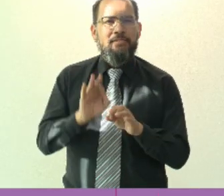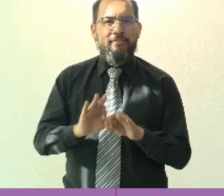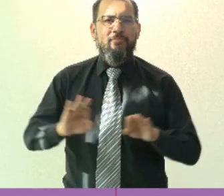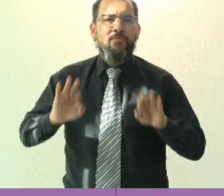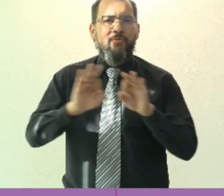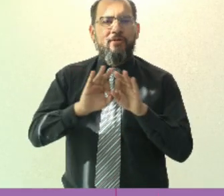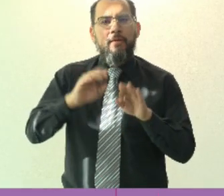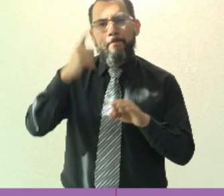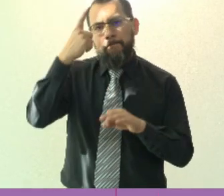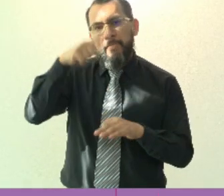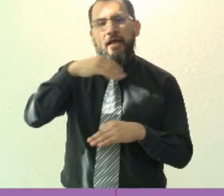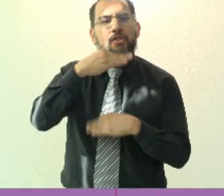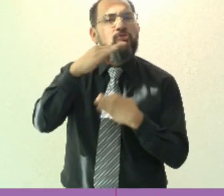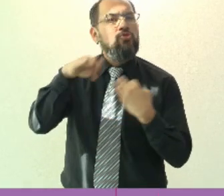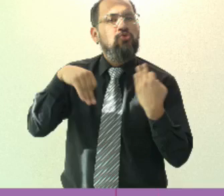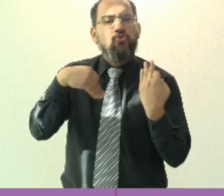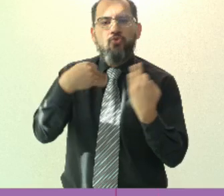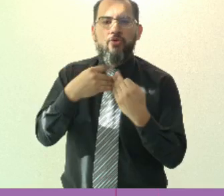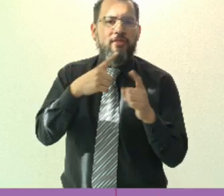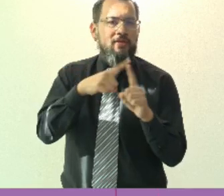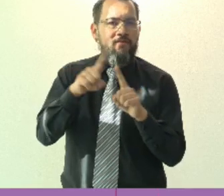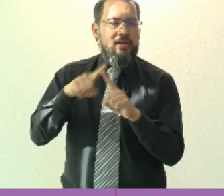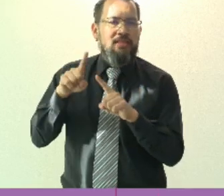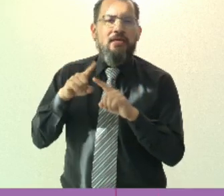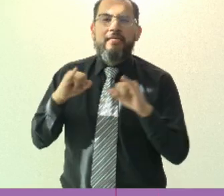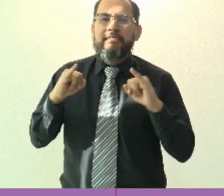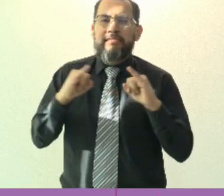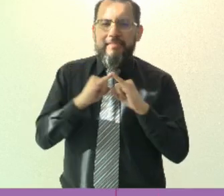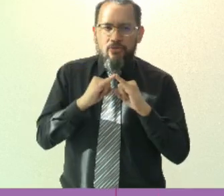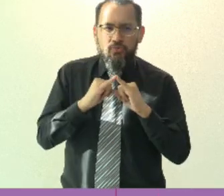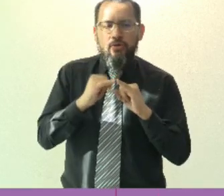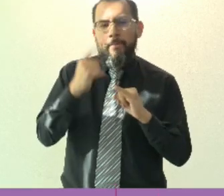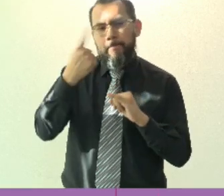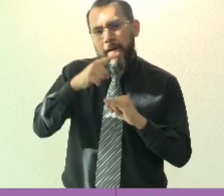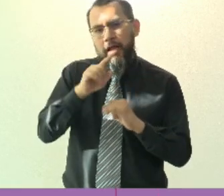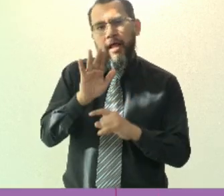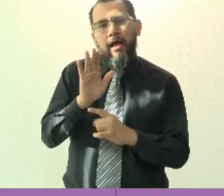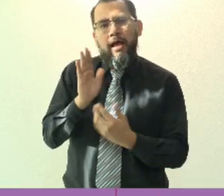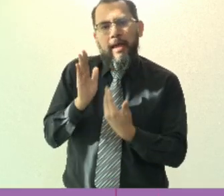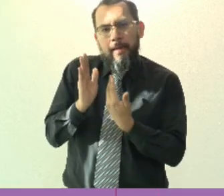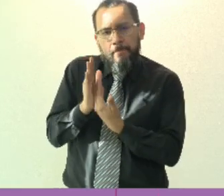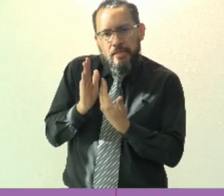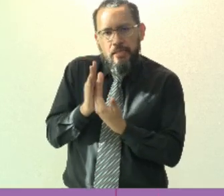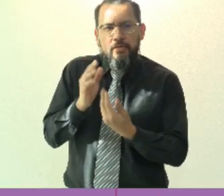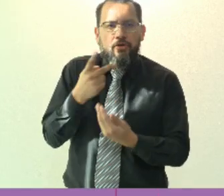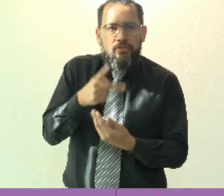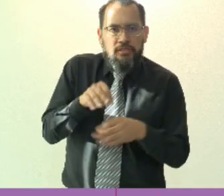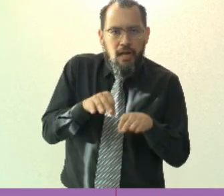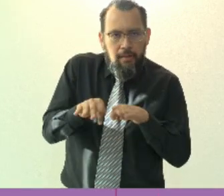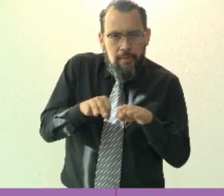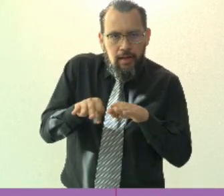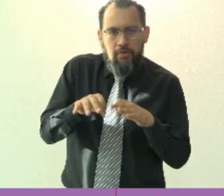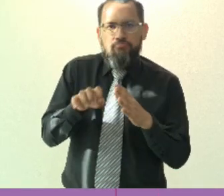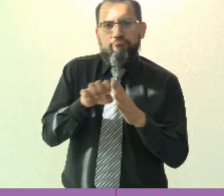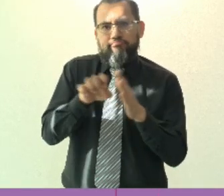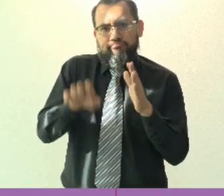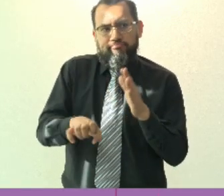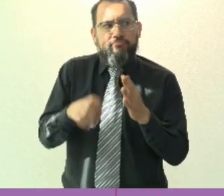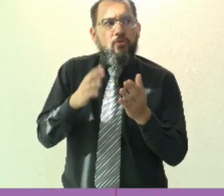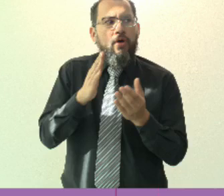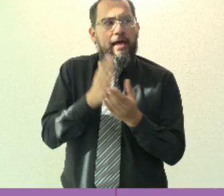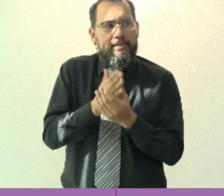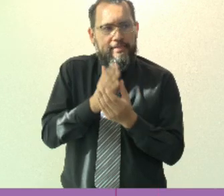las instituciones para poder documentar y evidenciar su trabajo diario. Los archivos son una